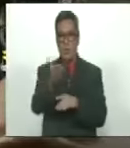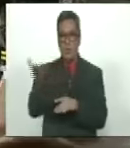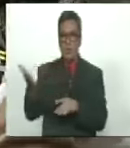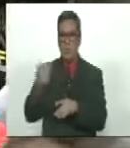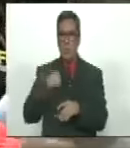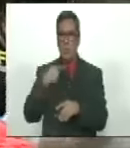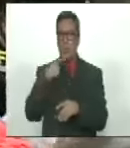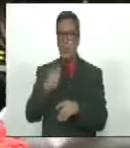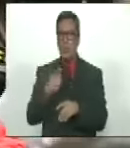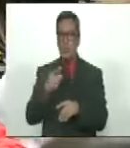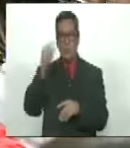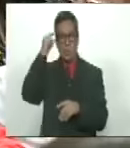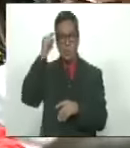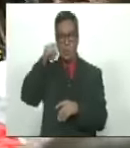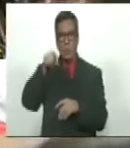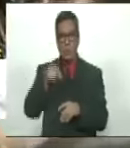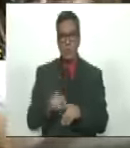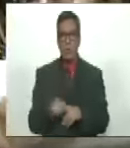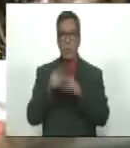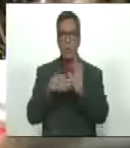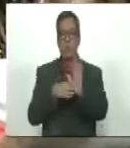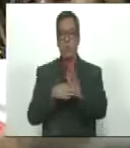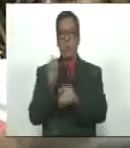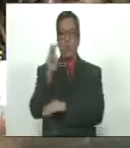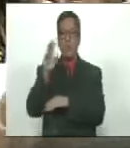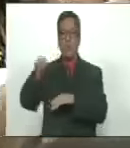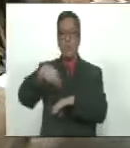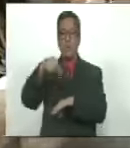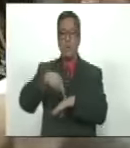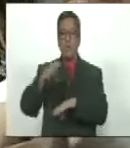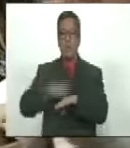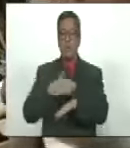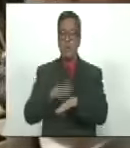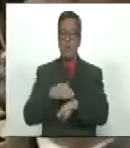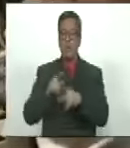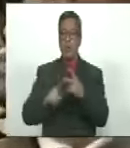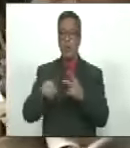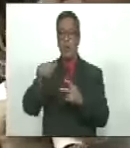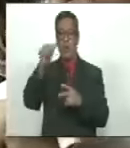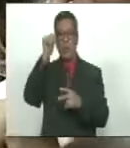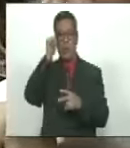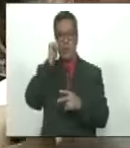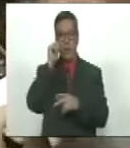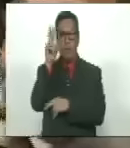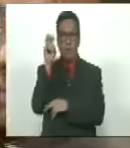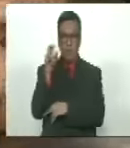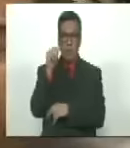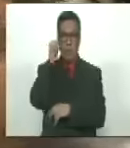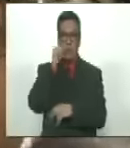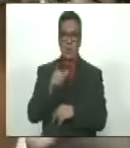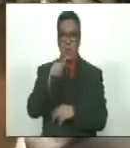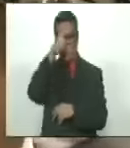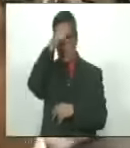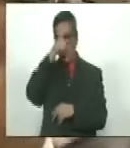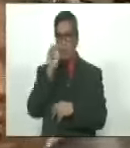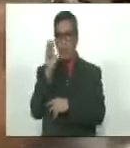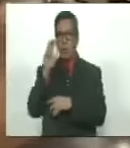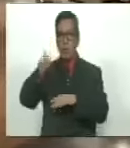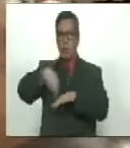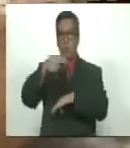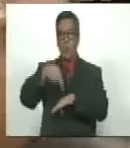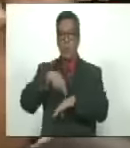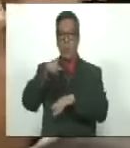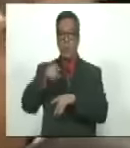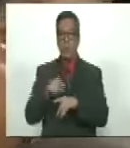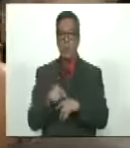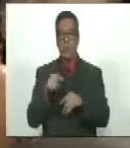para decirles que esos días que usted dispuso y que dispuso la asamblea, jueves, viernes, sábado y domingo, vamos a estar también en asambleas permanentes en nuestras aulas de